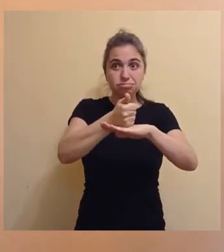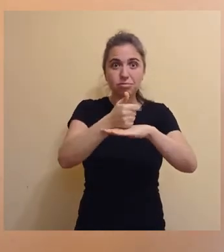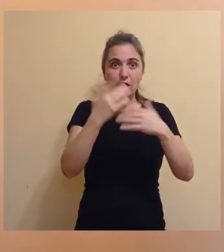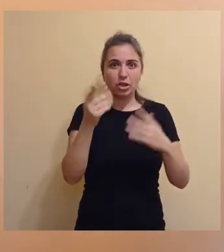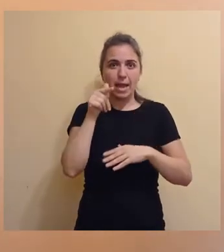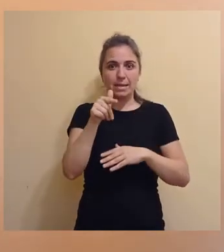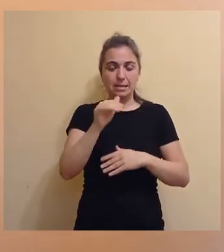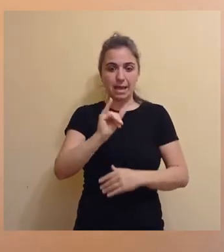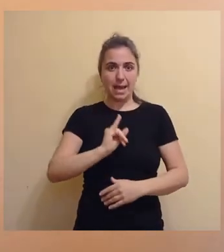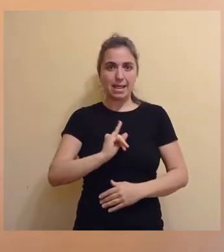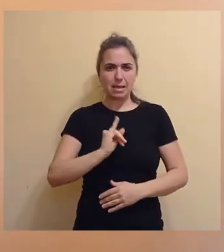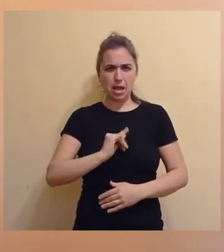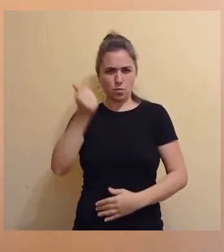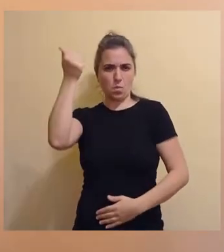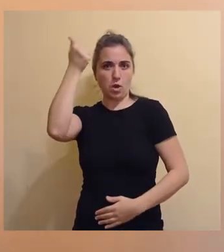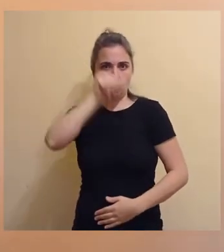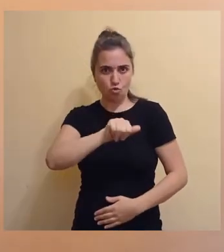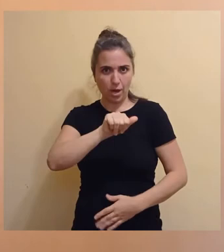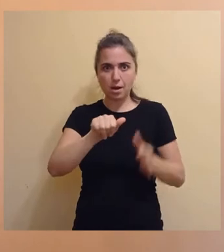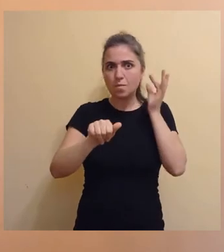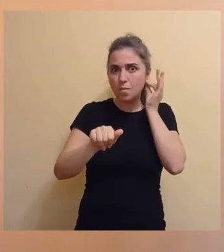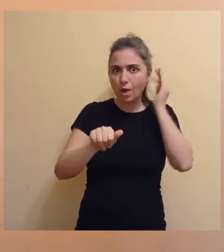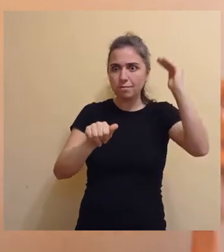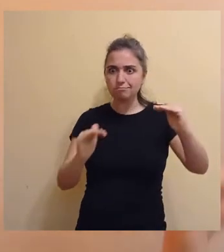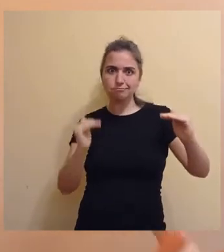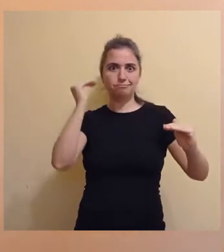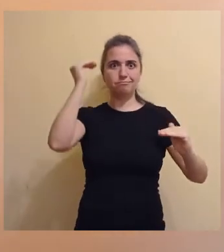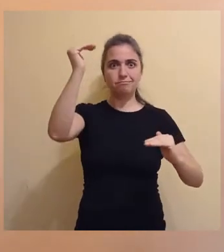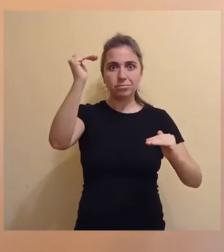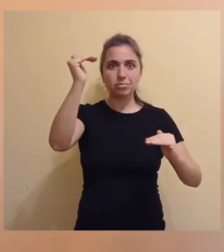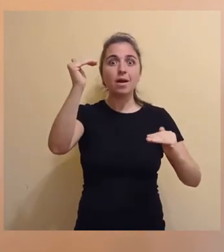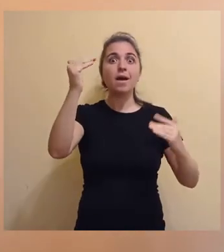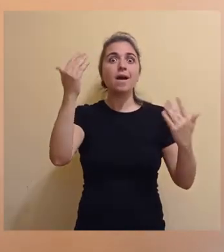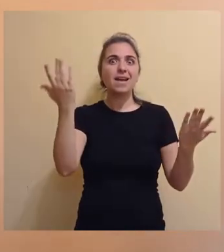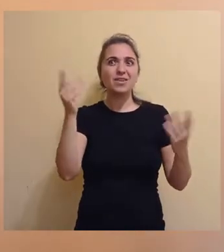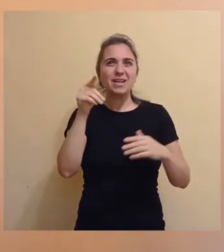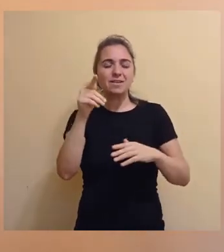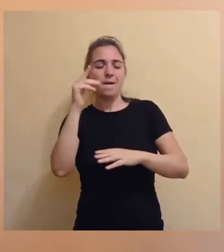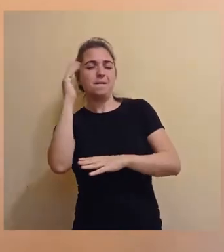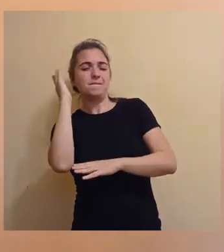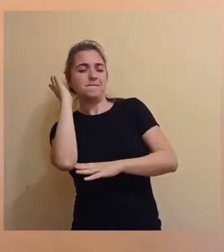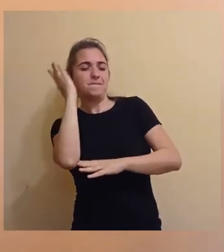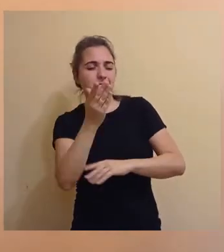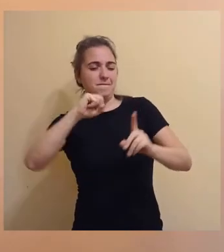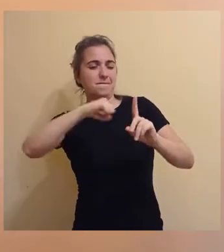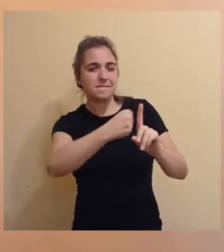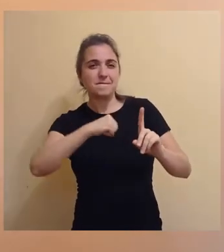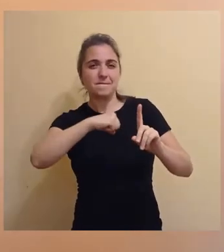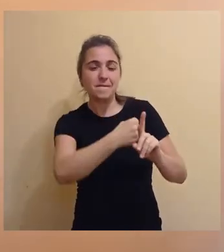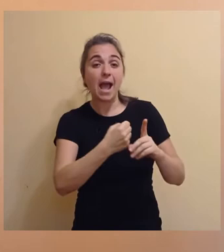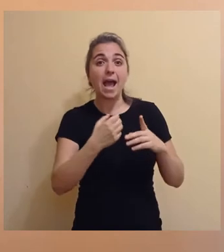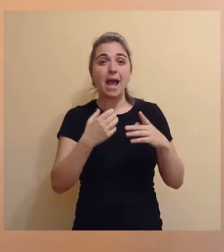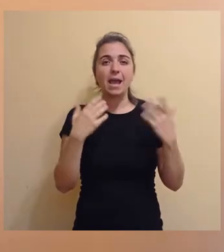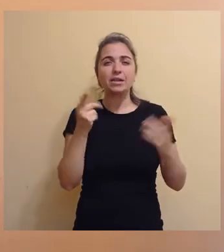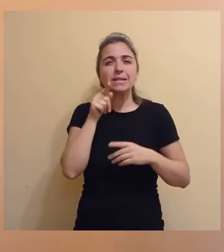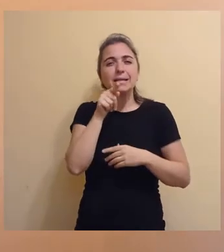ahí, desde esas identidades más masculinas hacia las más femeninas, solidas como tal, ejercen esa opresión